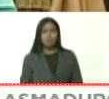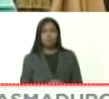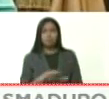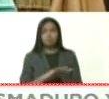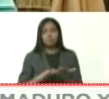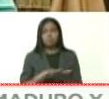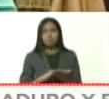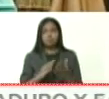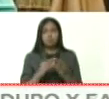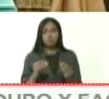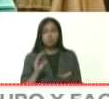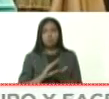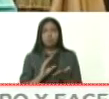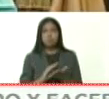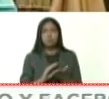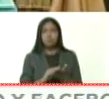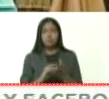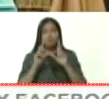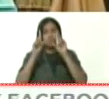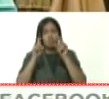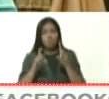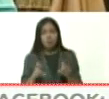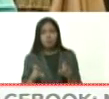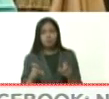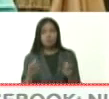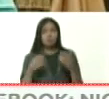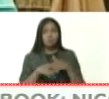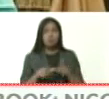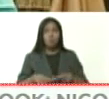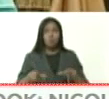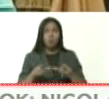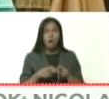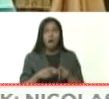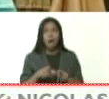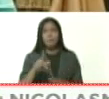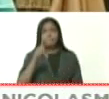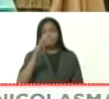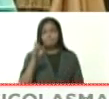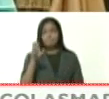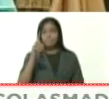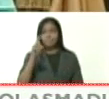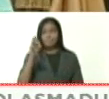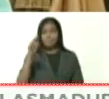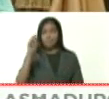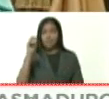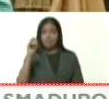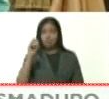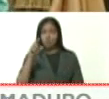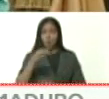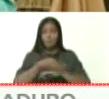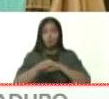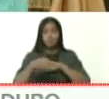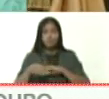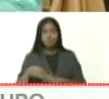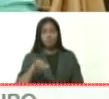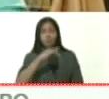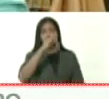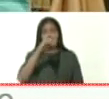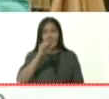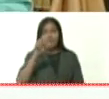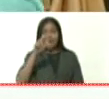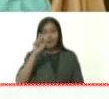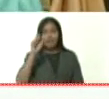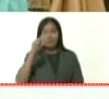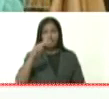rehabilitar, el Centro de Diagnóstico Integral General Pedro Sarasa, allá en el municipio Sarasa,